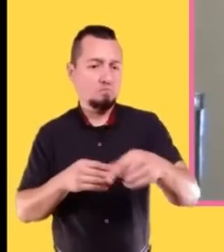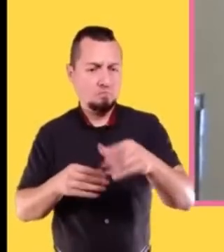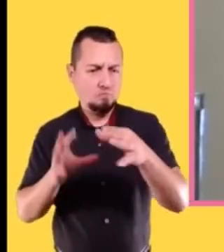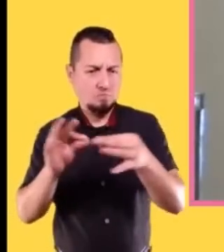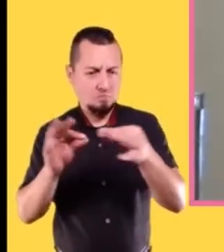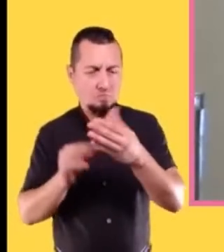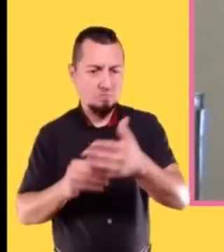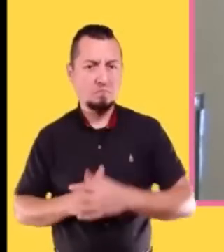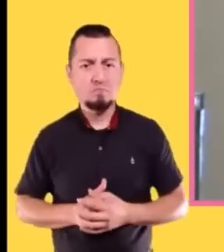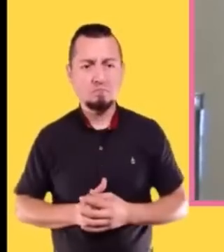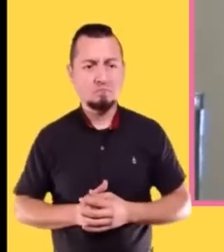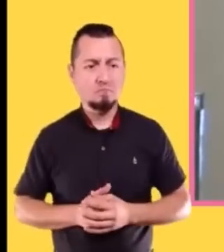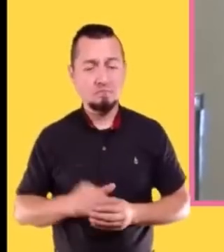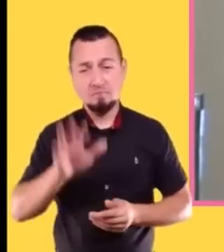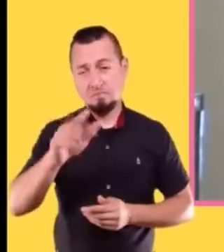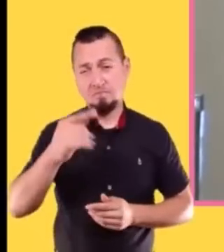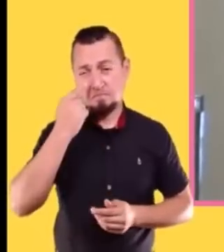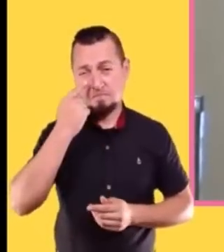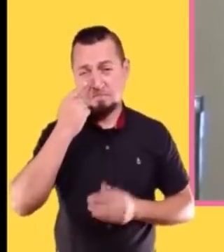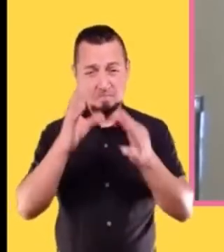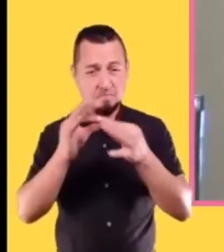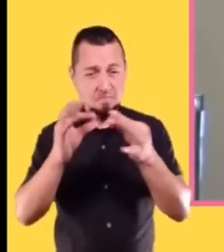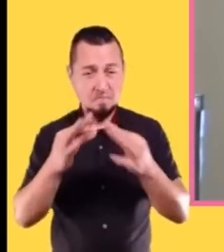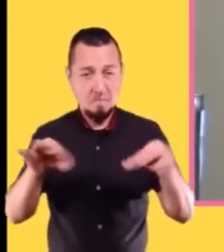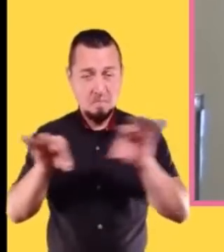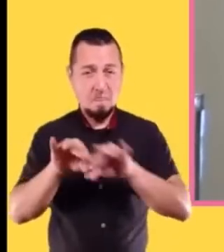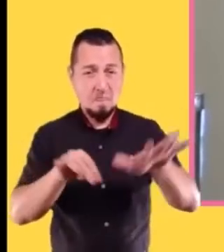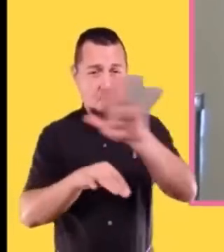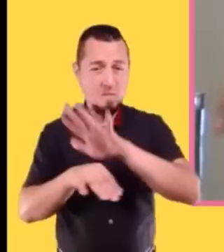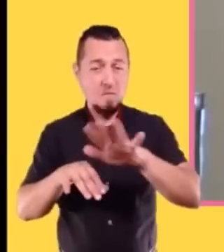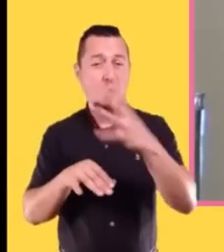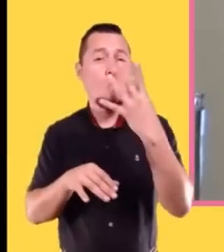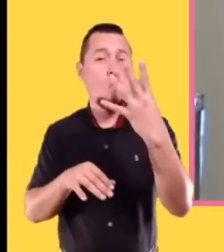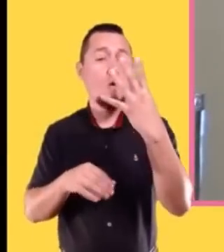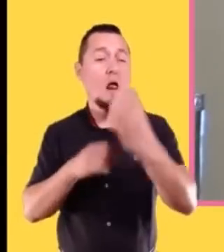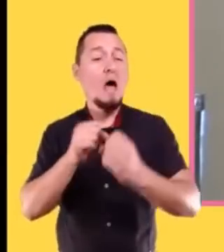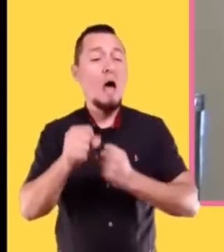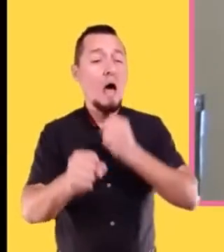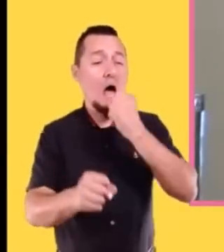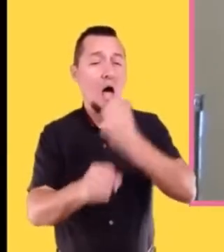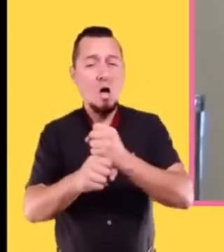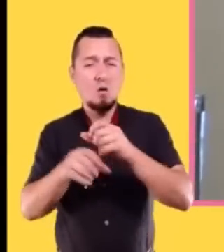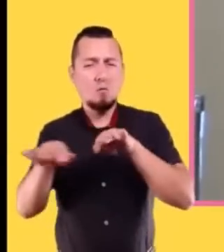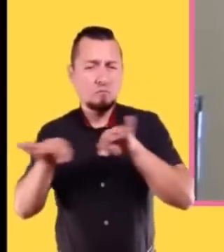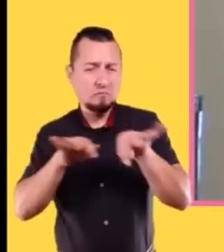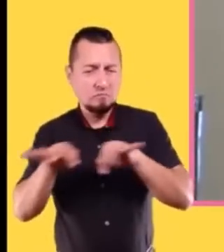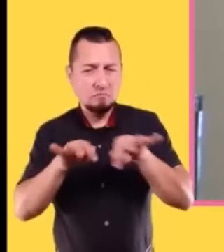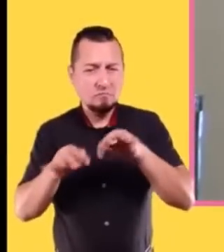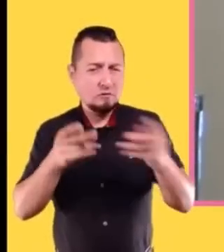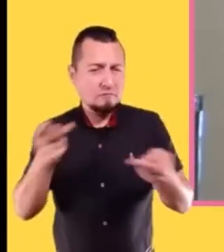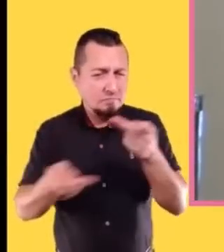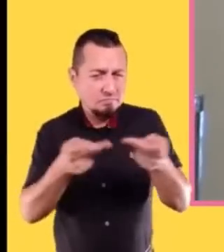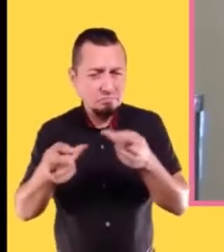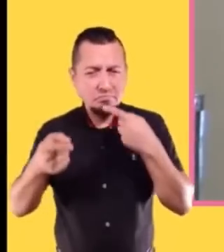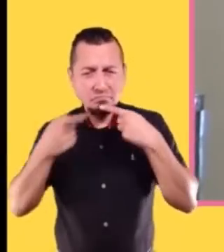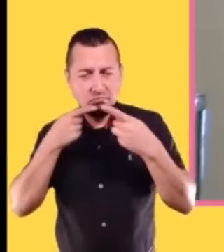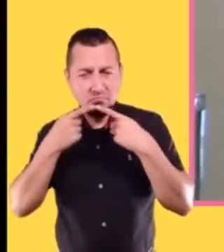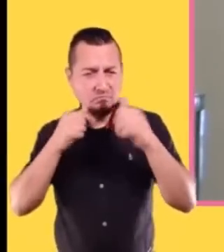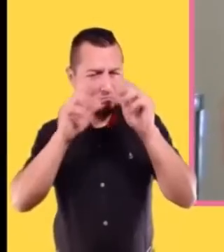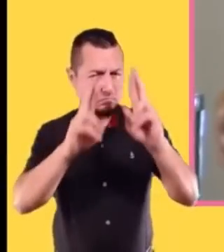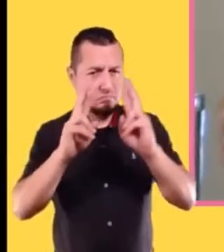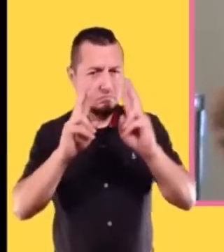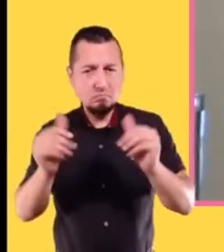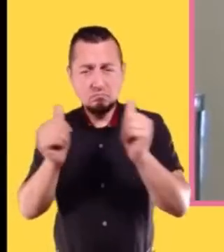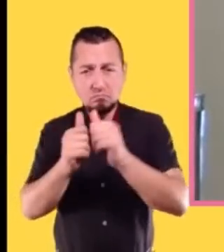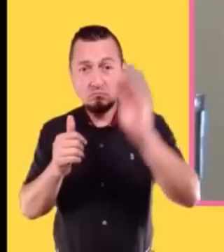Sí, fíjense, es bien interesante porque recordemos que tenemos 4 años trabajando en los consejos técnicos escolares, siempre respetando los lineamientos federales,